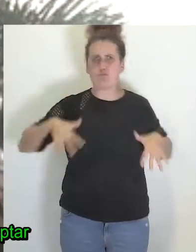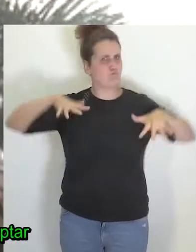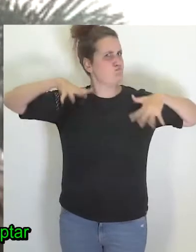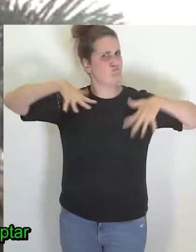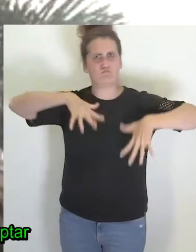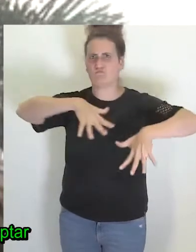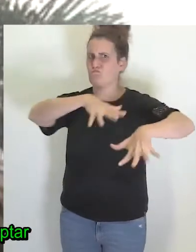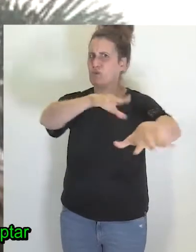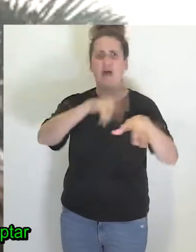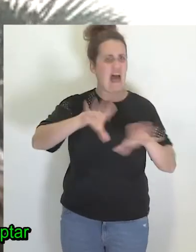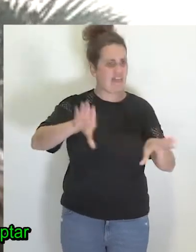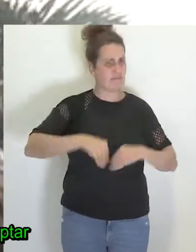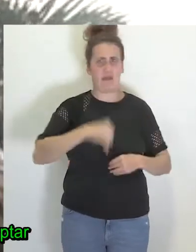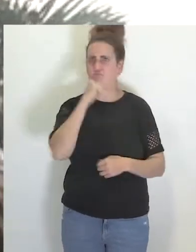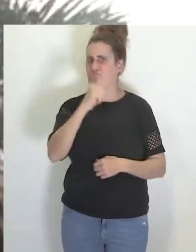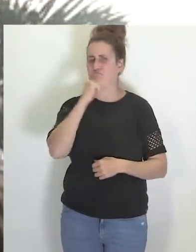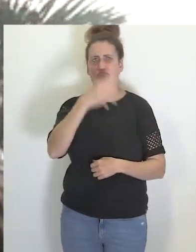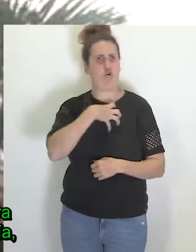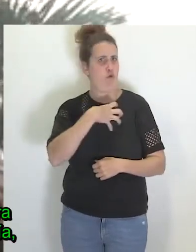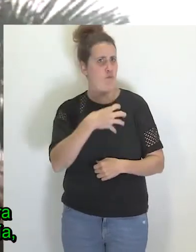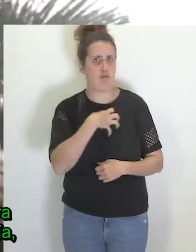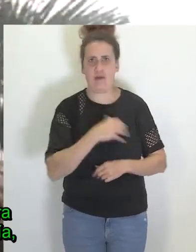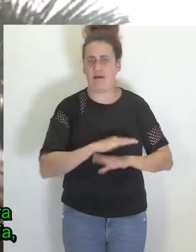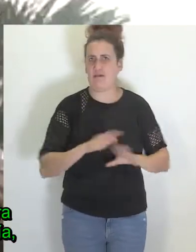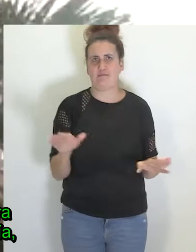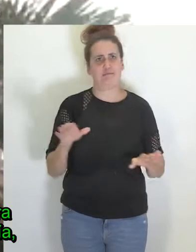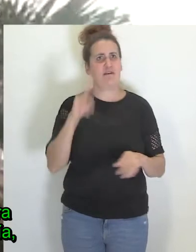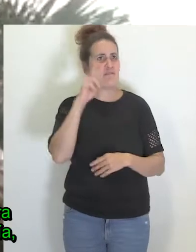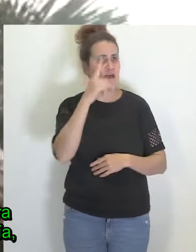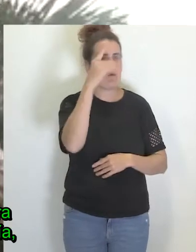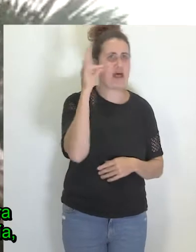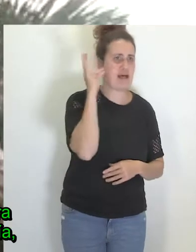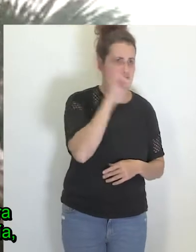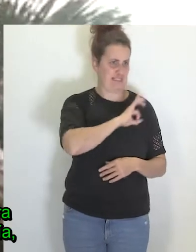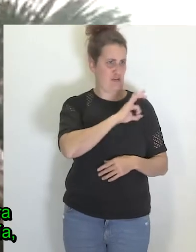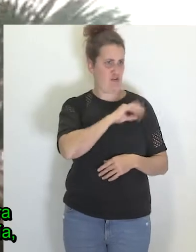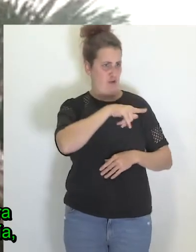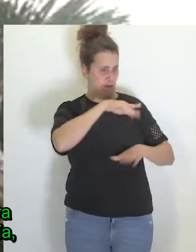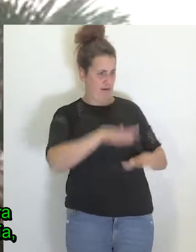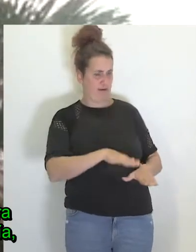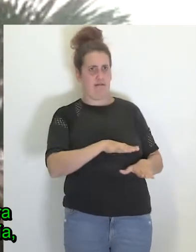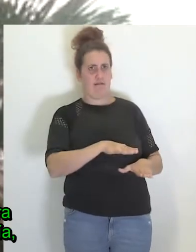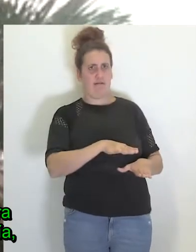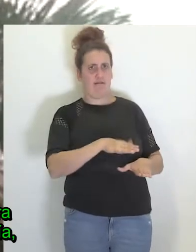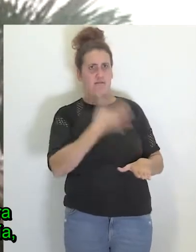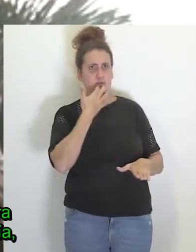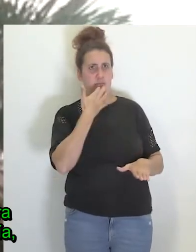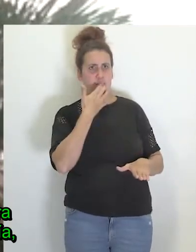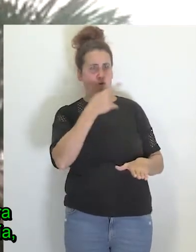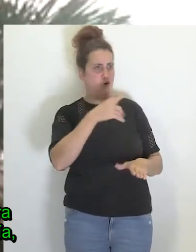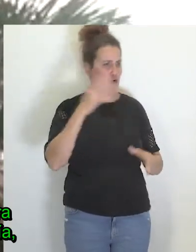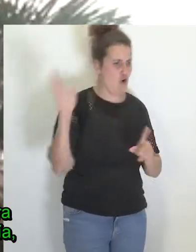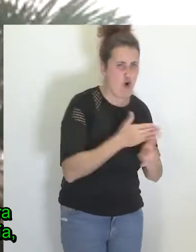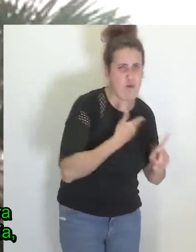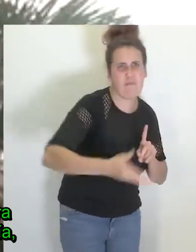no podían aceptar ver que una señora estuviera